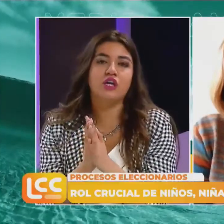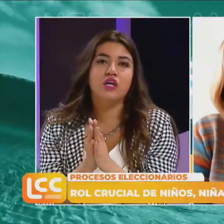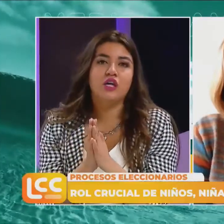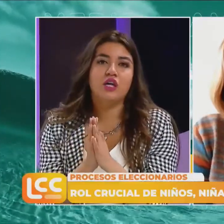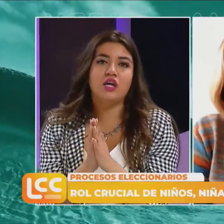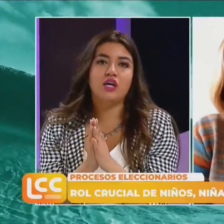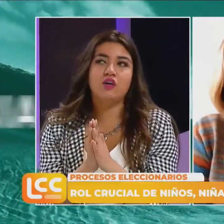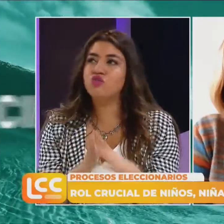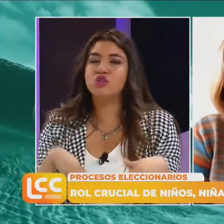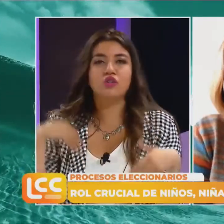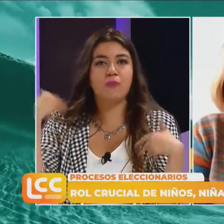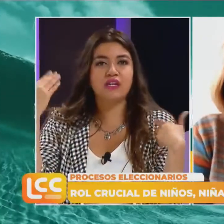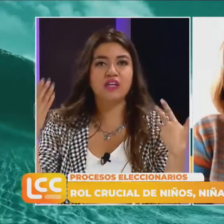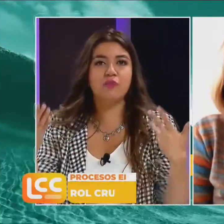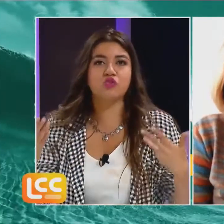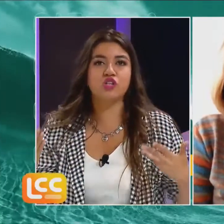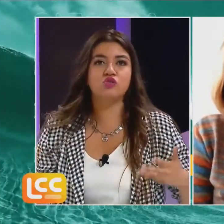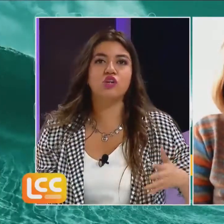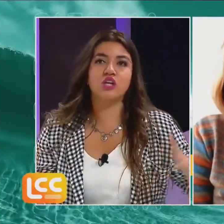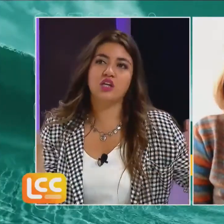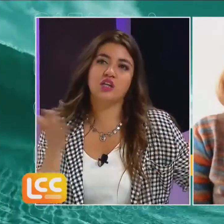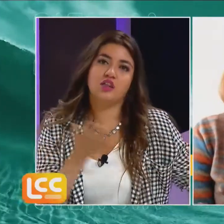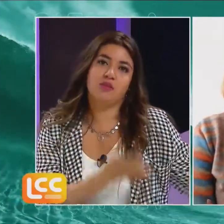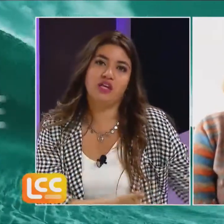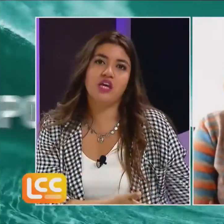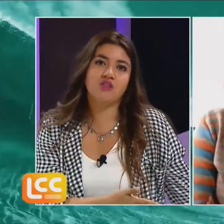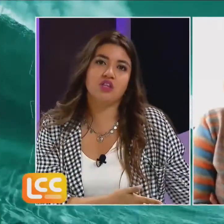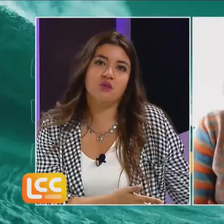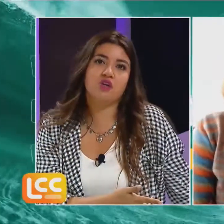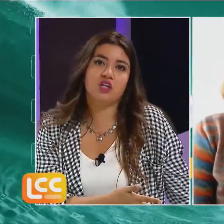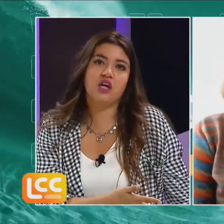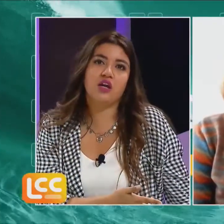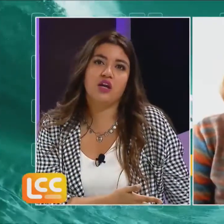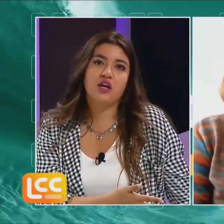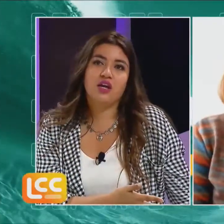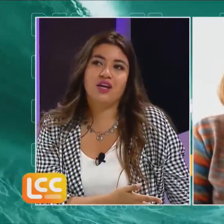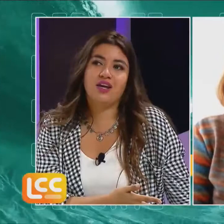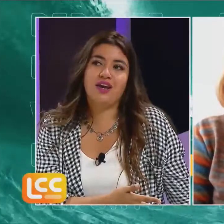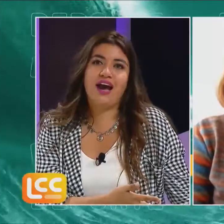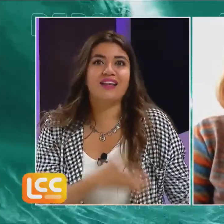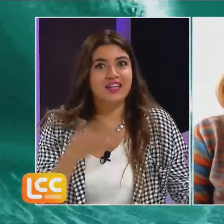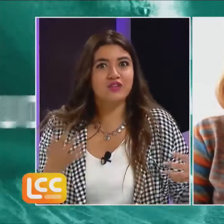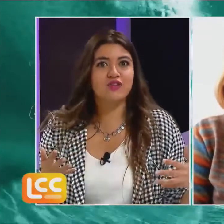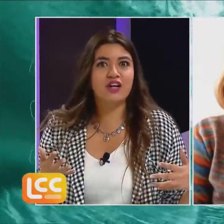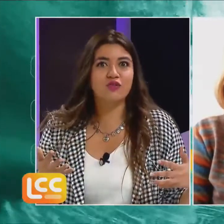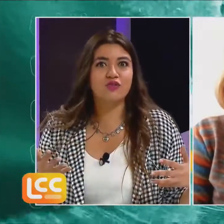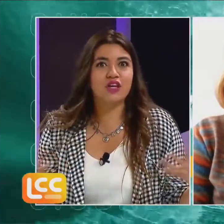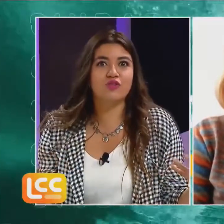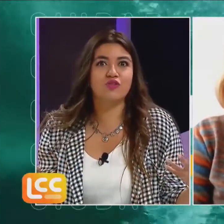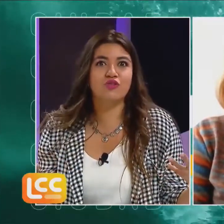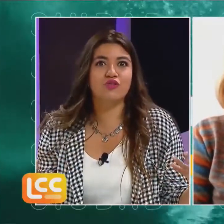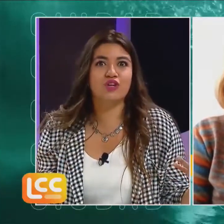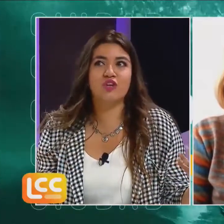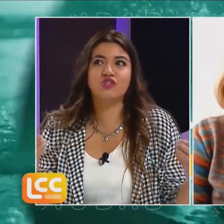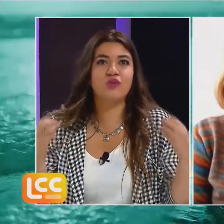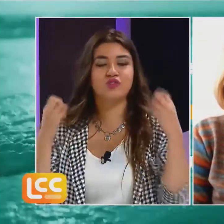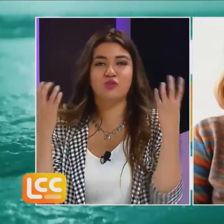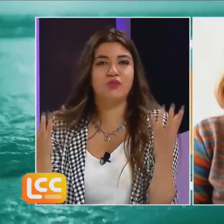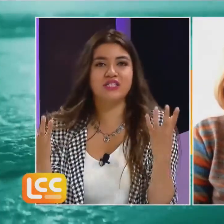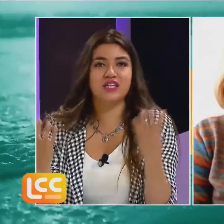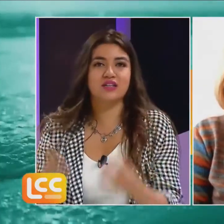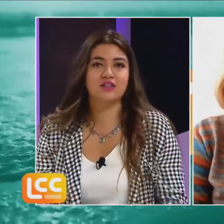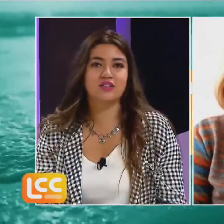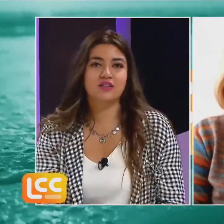voy? No, sí, que es parte del proceso, y que desde pequeños tenemos que estar atentos a todo esto, no, que no